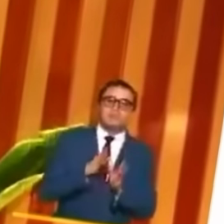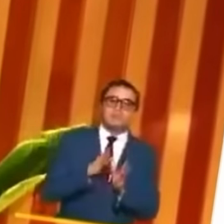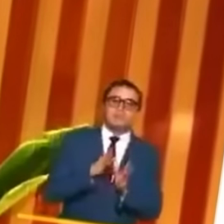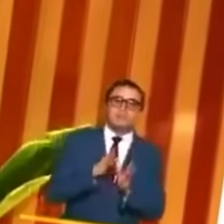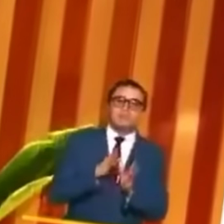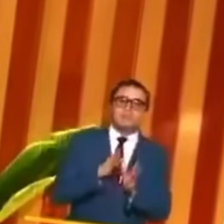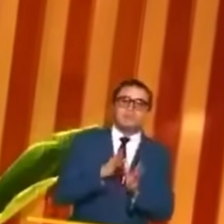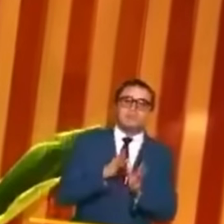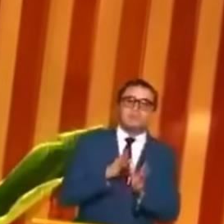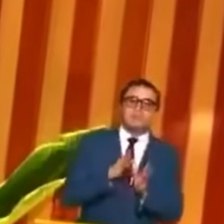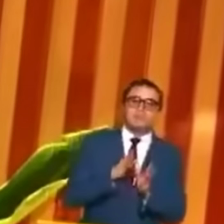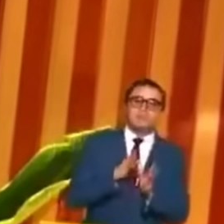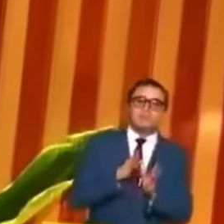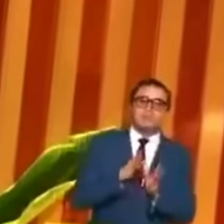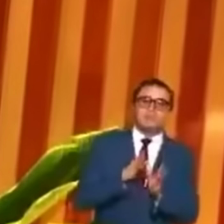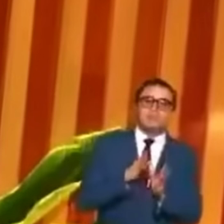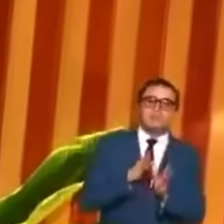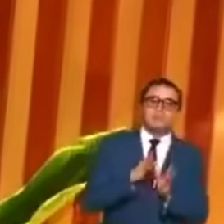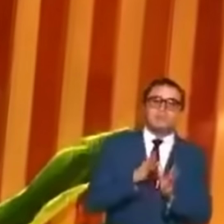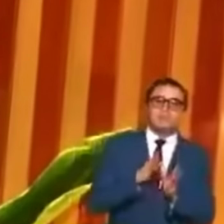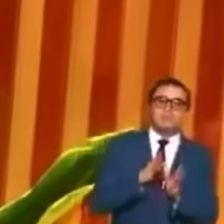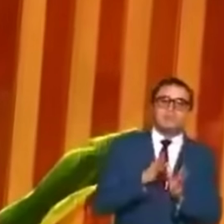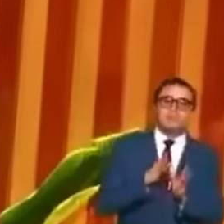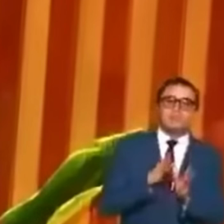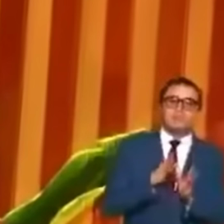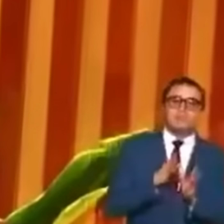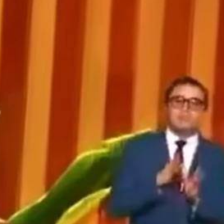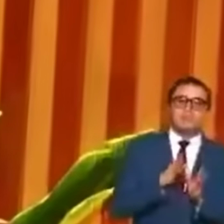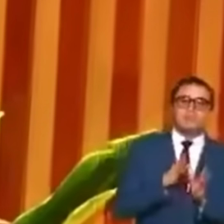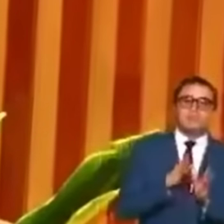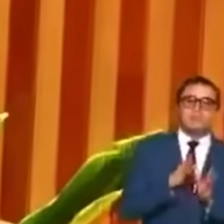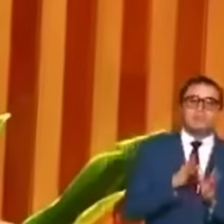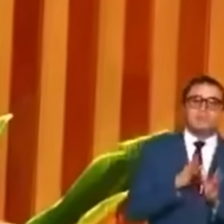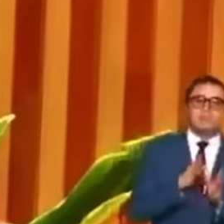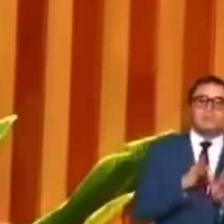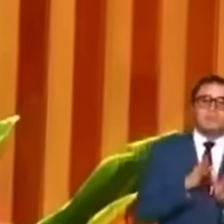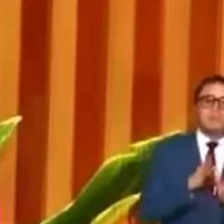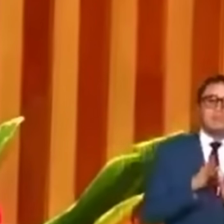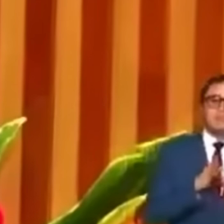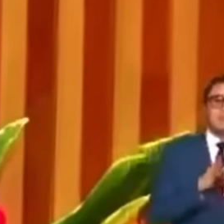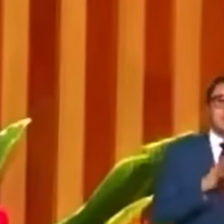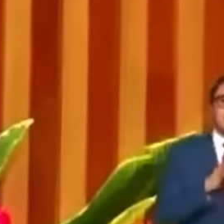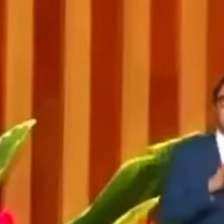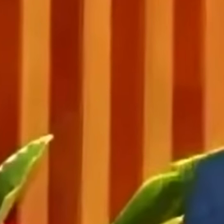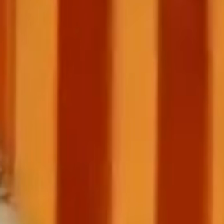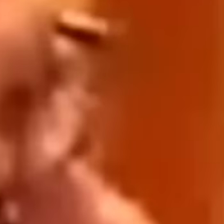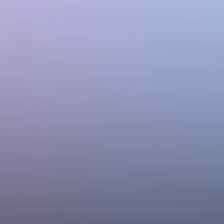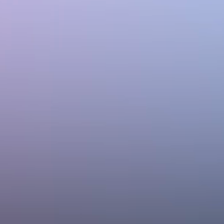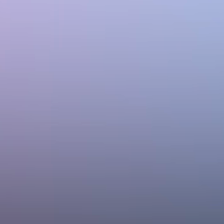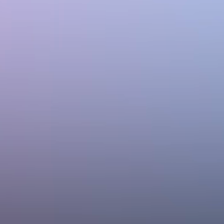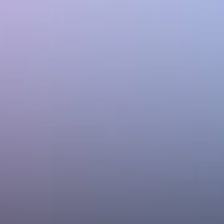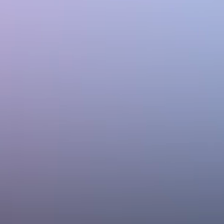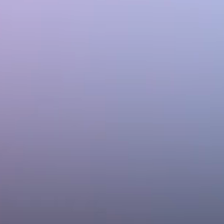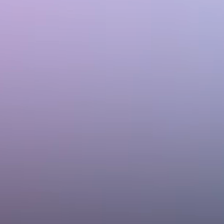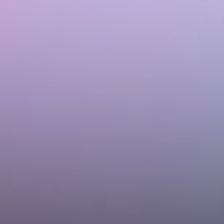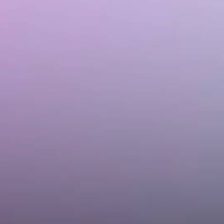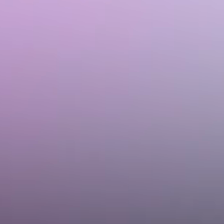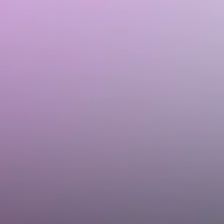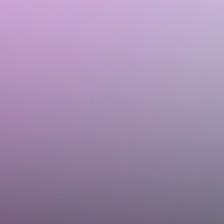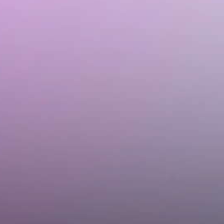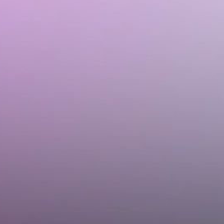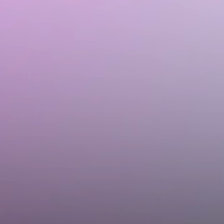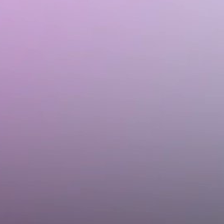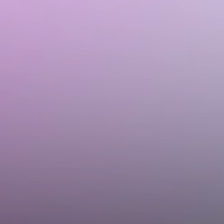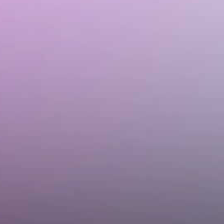de loco eligieron los petristas como presidente, mencionando la misma frase dicha por Petro. Y el periodista